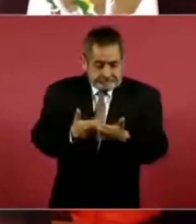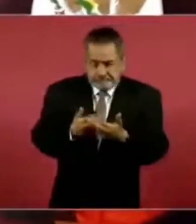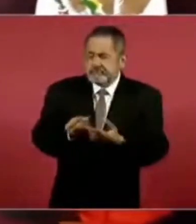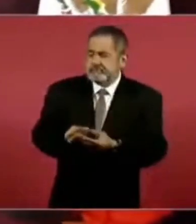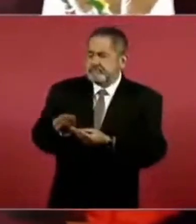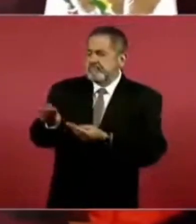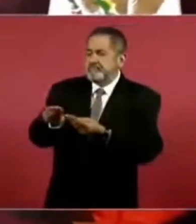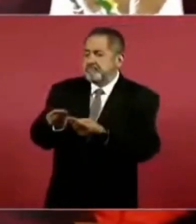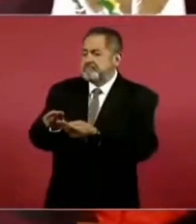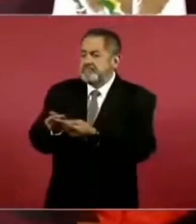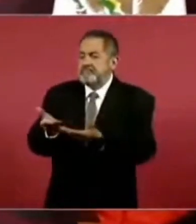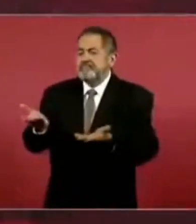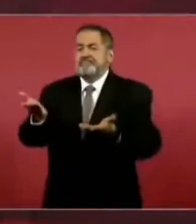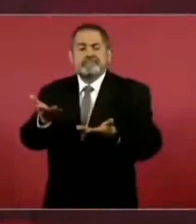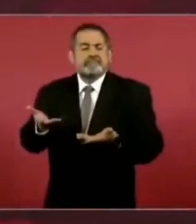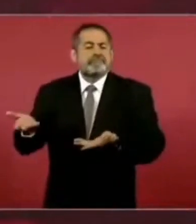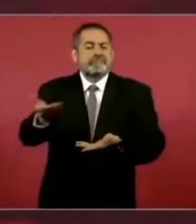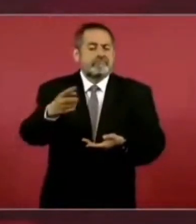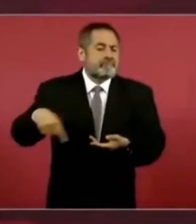al de abajo.